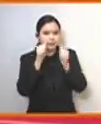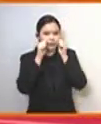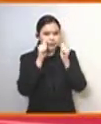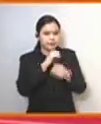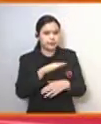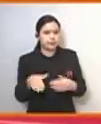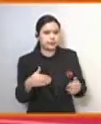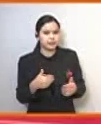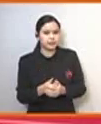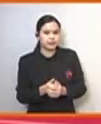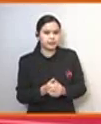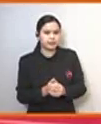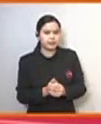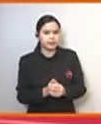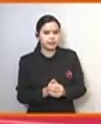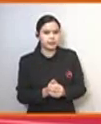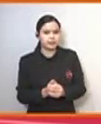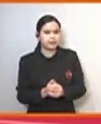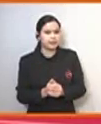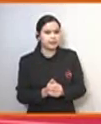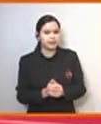Atentos,